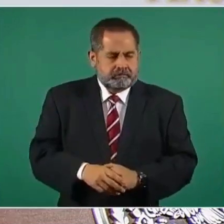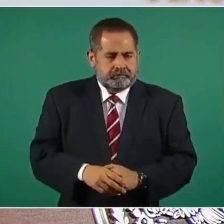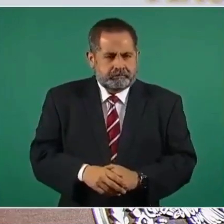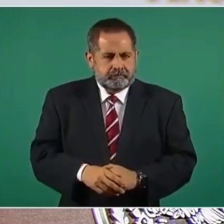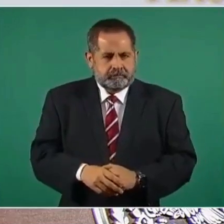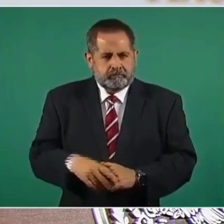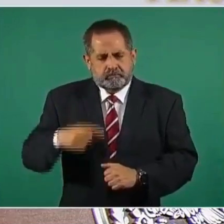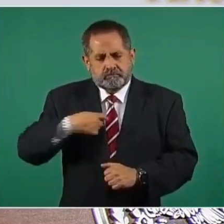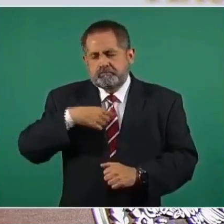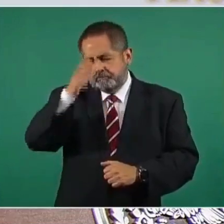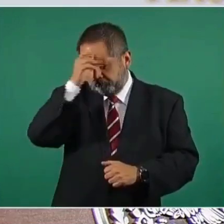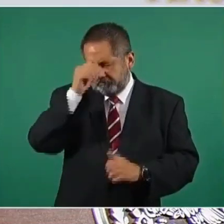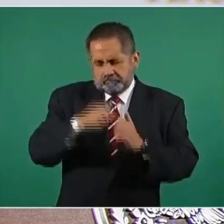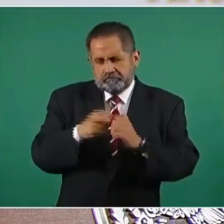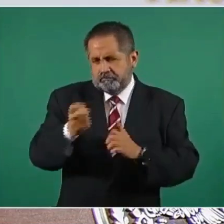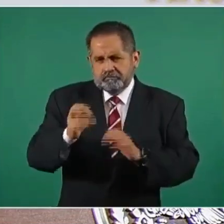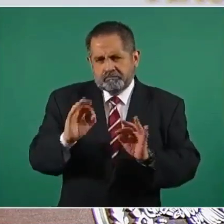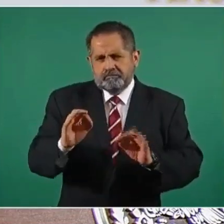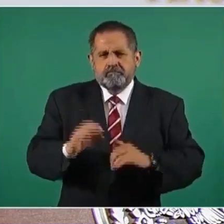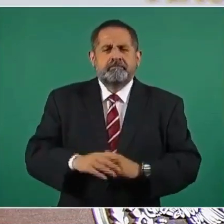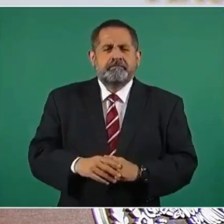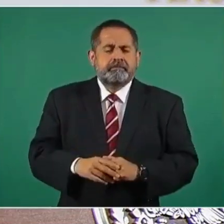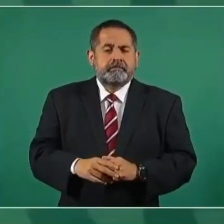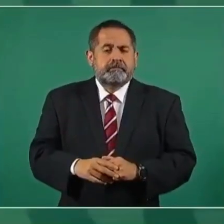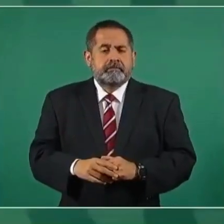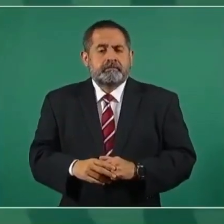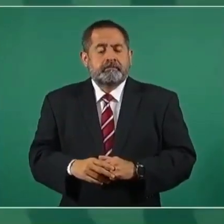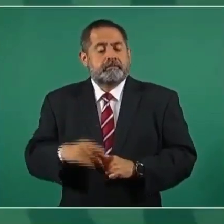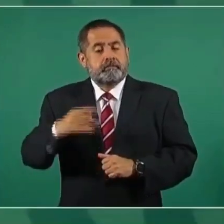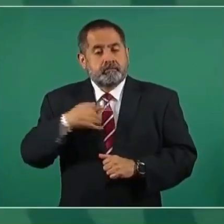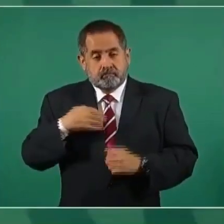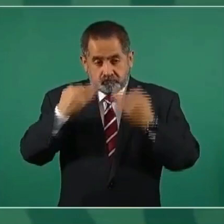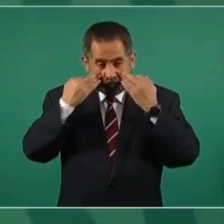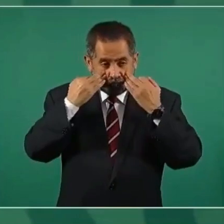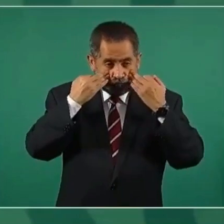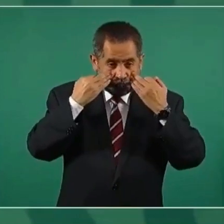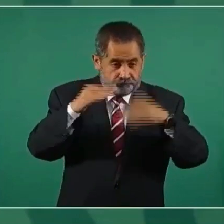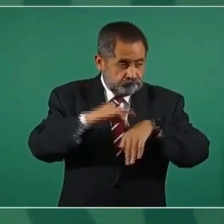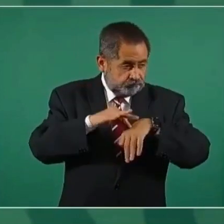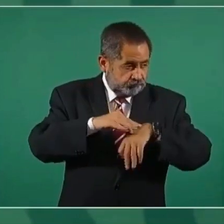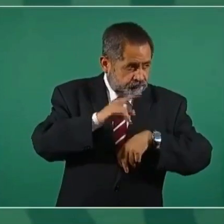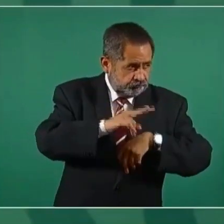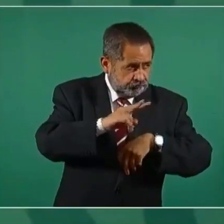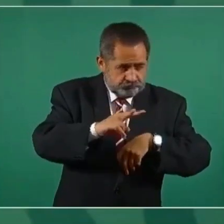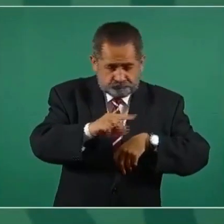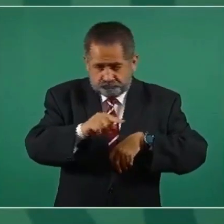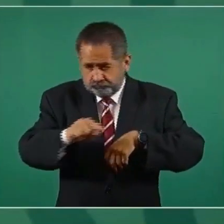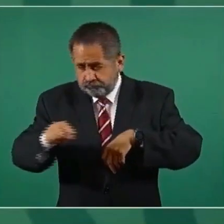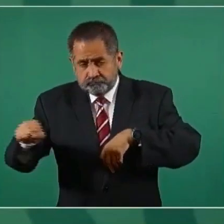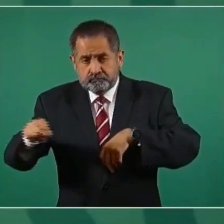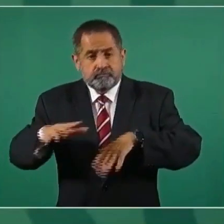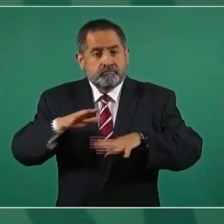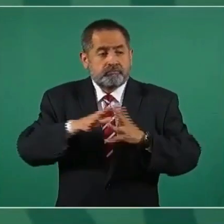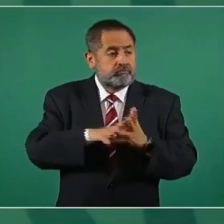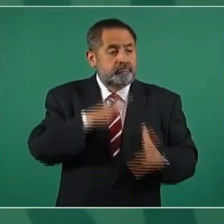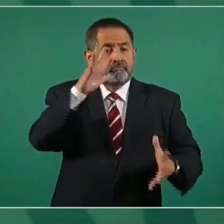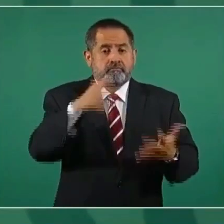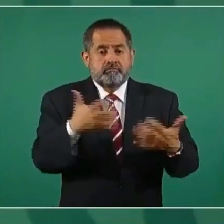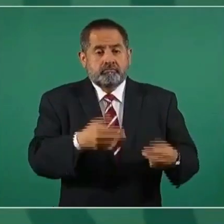Yo estoy de acuerdo con eso porque estoy constatando que la mayoría de los empresarios